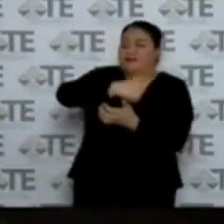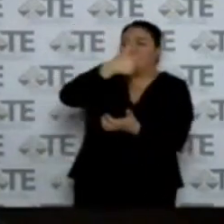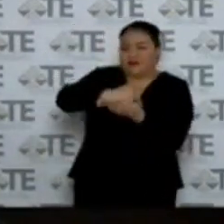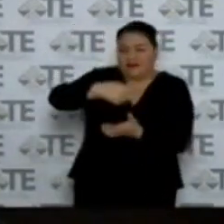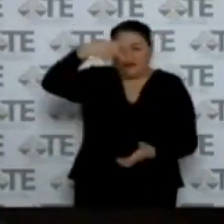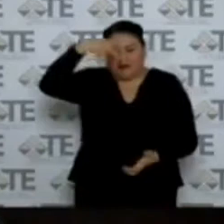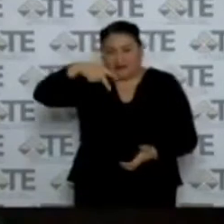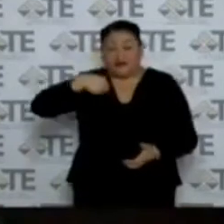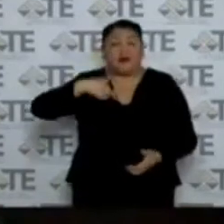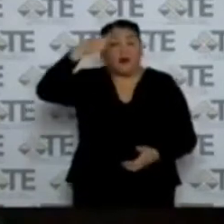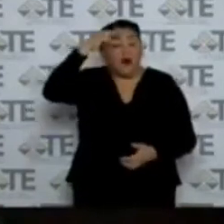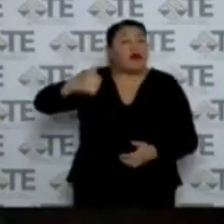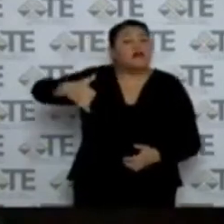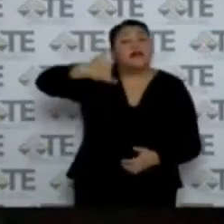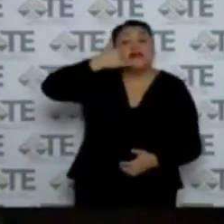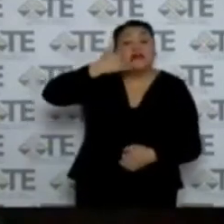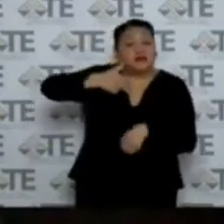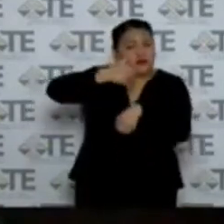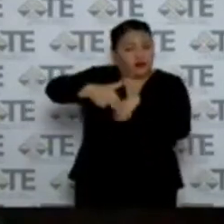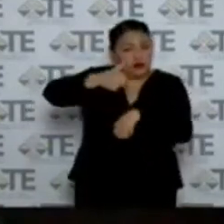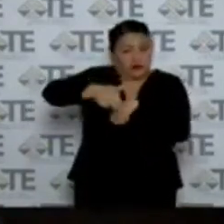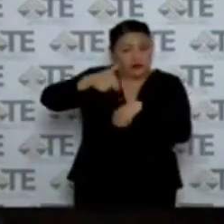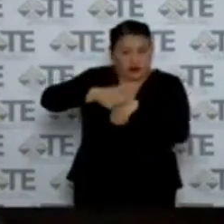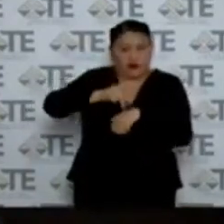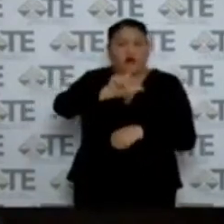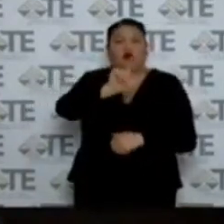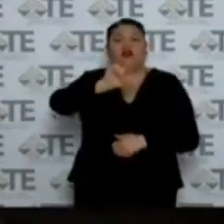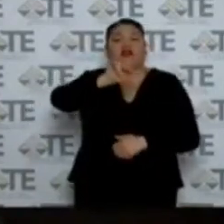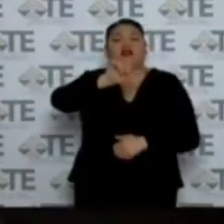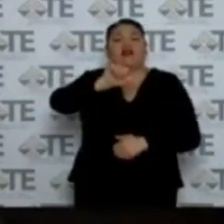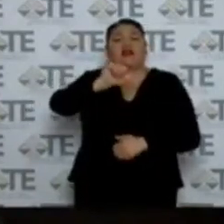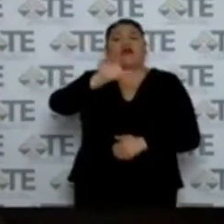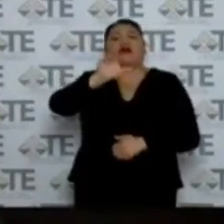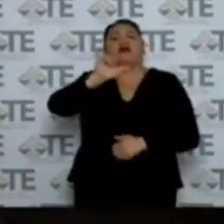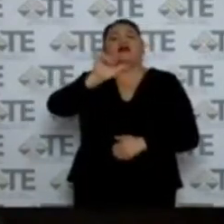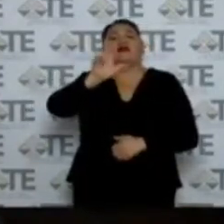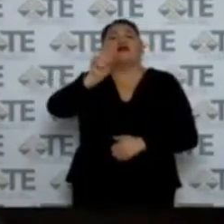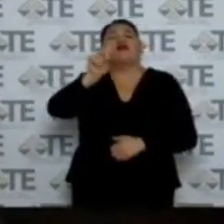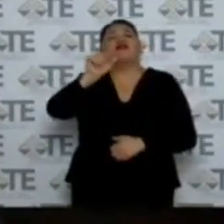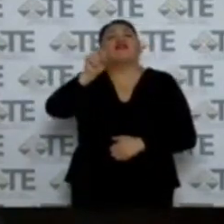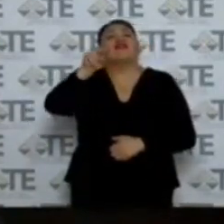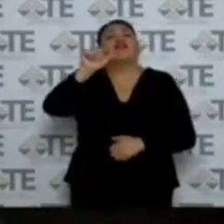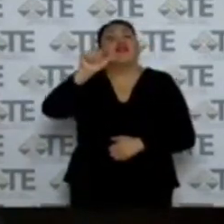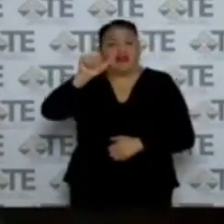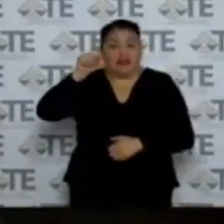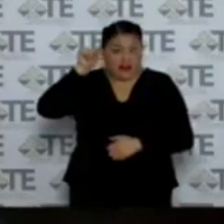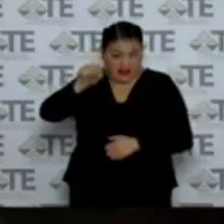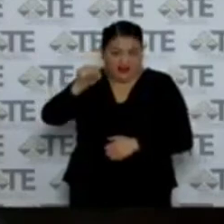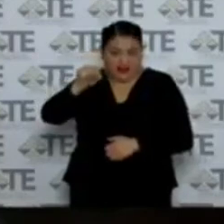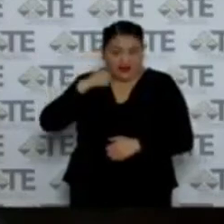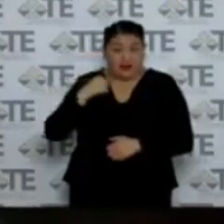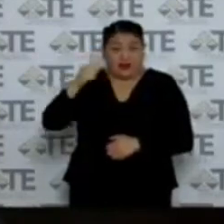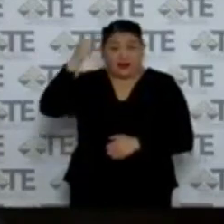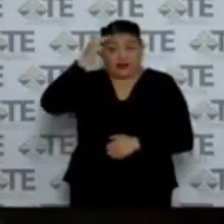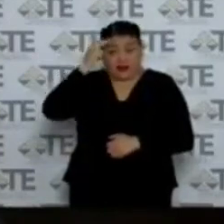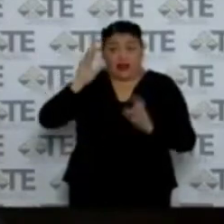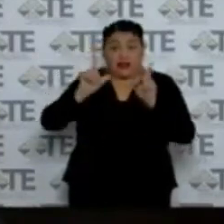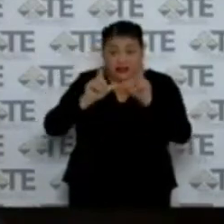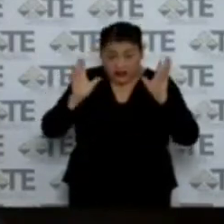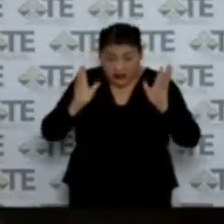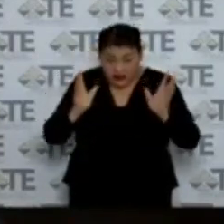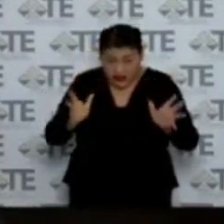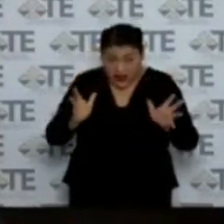la línea ciudadana, precisamente para este tema, que no es de que va a suceder, creo que ya